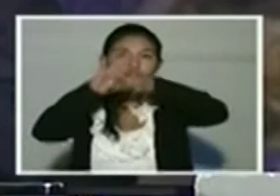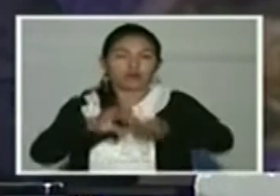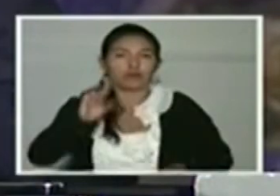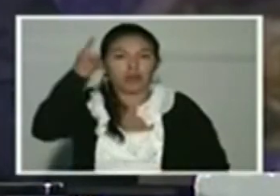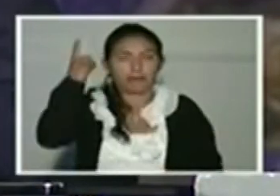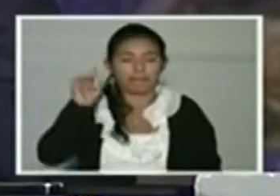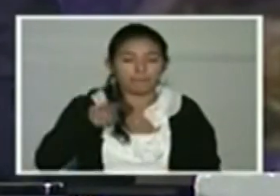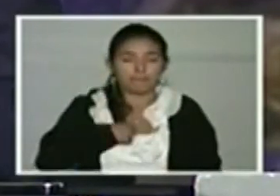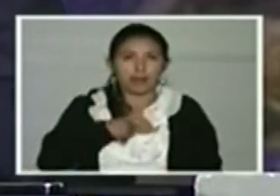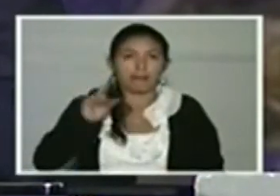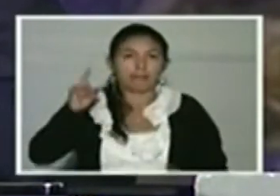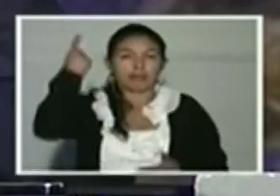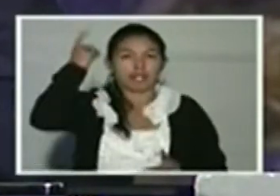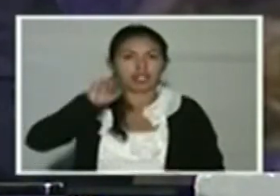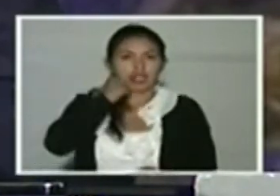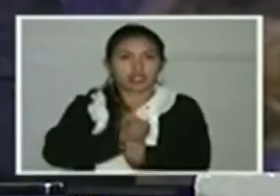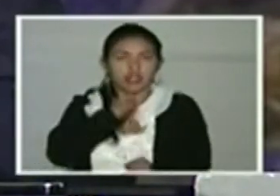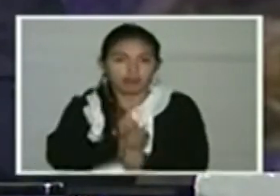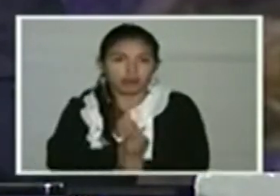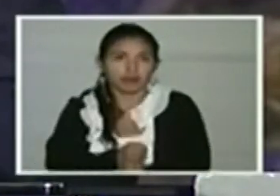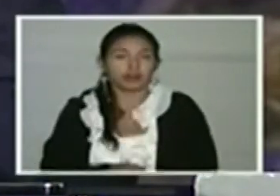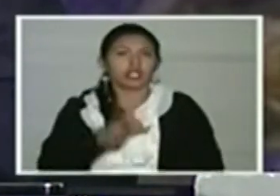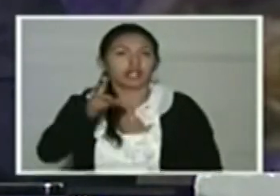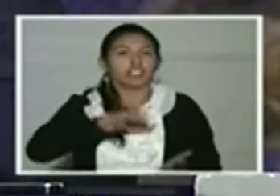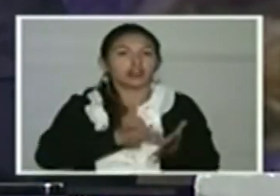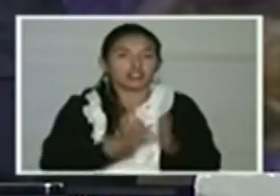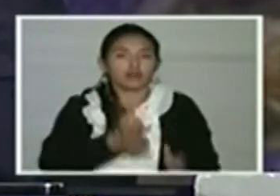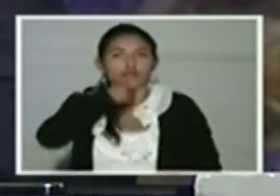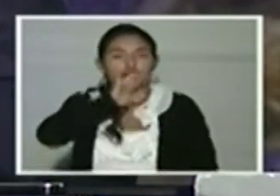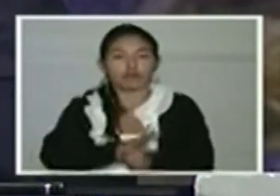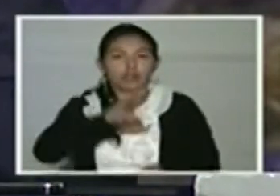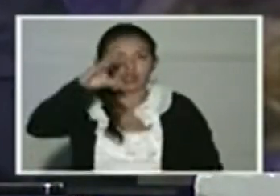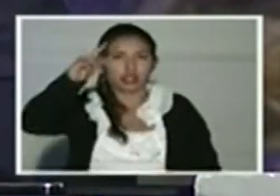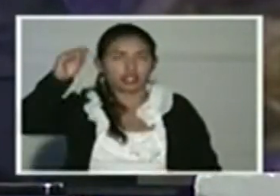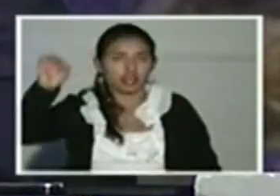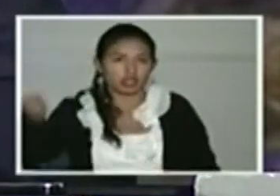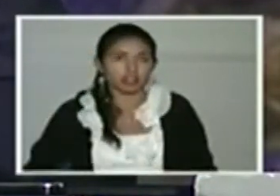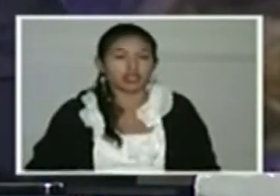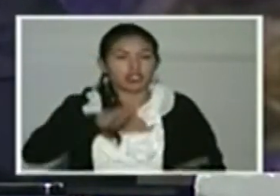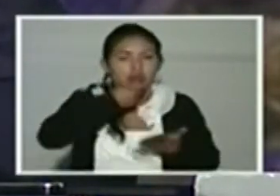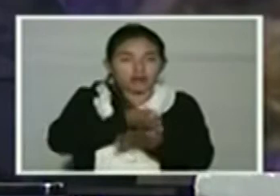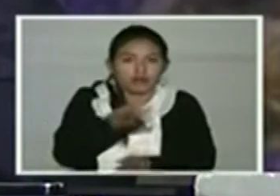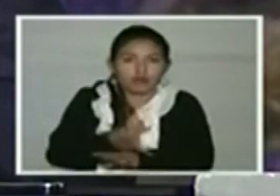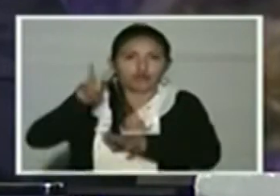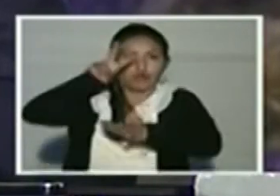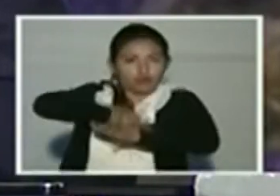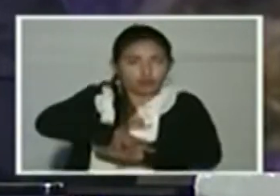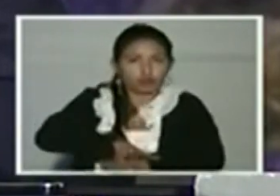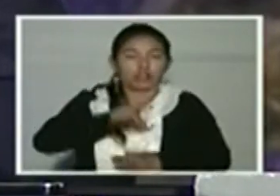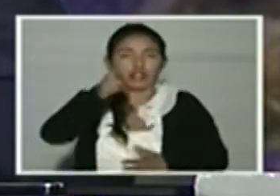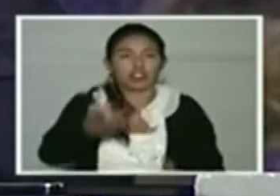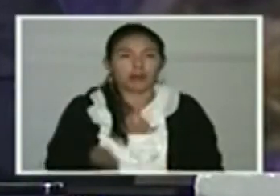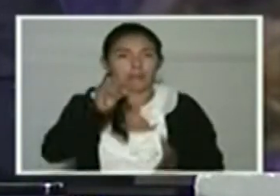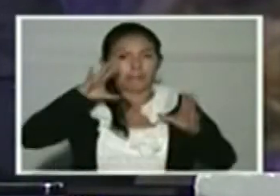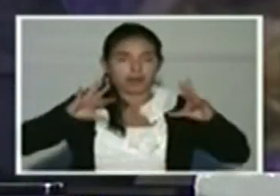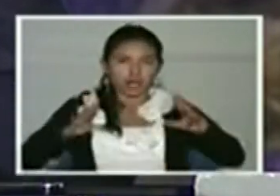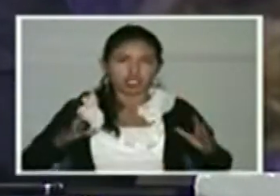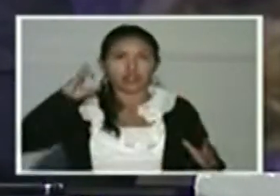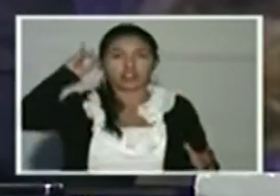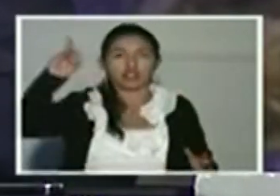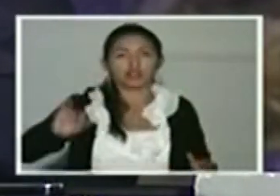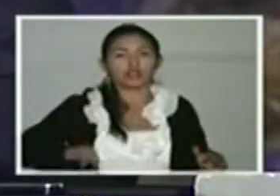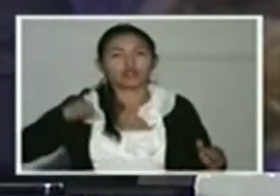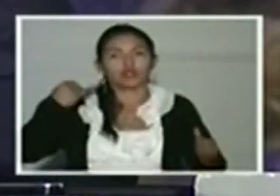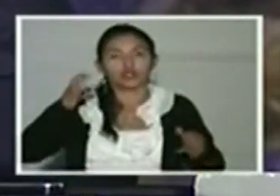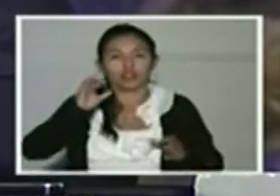primera chamba donde se garantizarán las cts las gratificaciones y las vacaciones los derechos laborales de los jóvenes